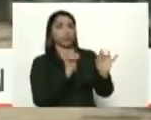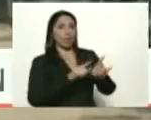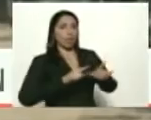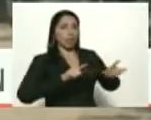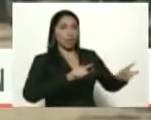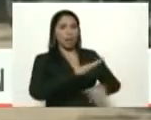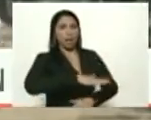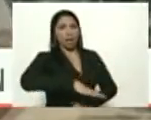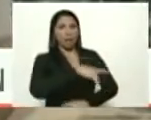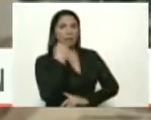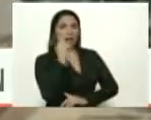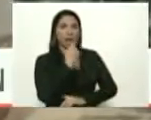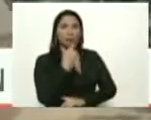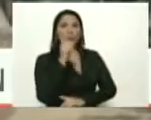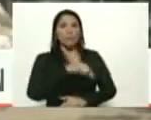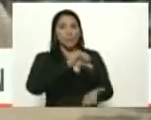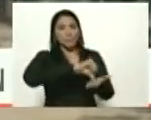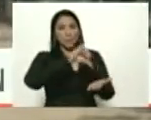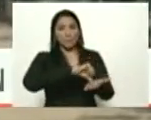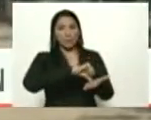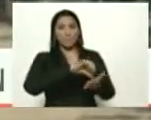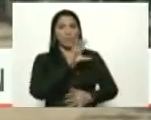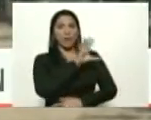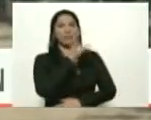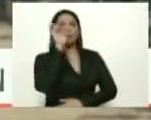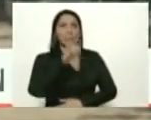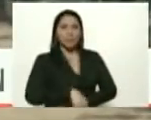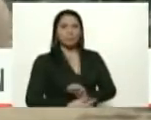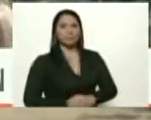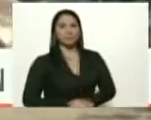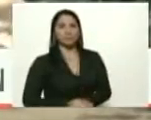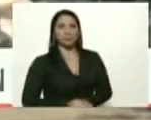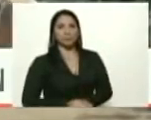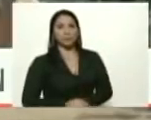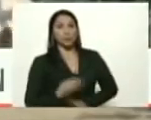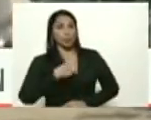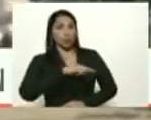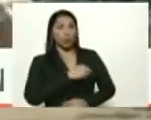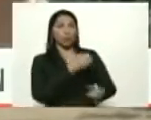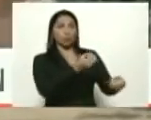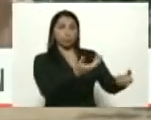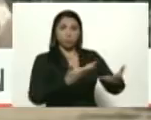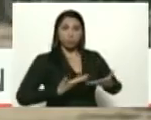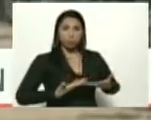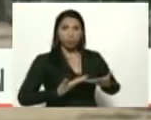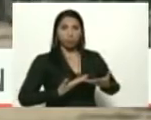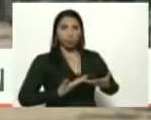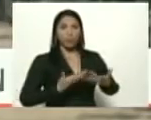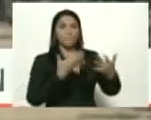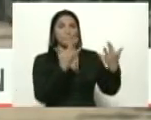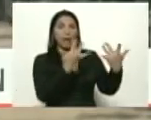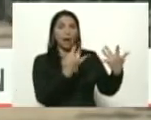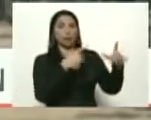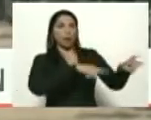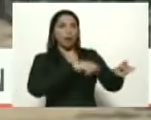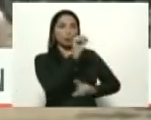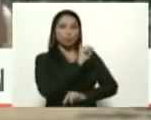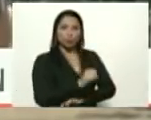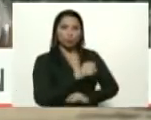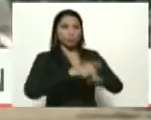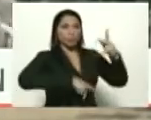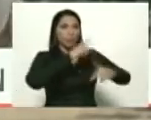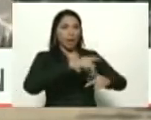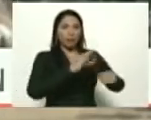Llanos y en el centro occidente del país. Y a su vez también estamos recibiendo los insumos de la mano de AgroSur para el plan de